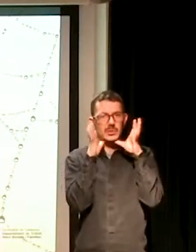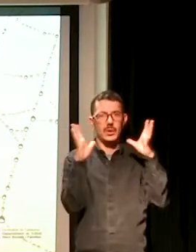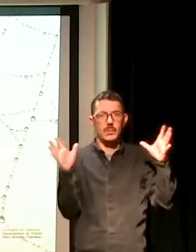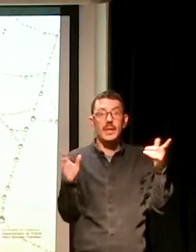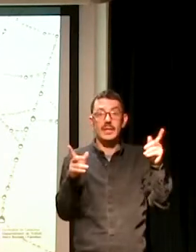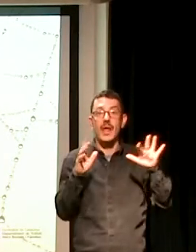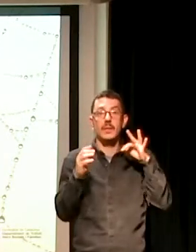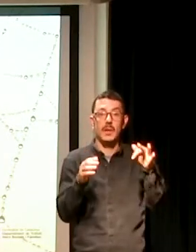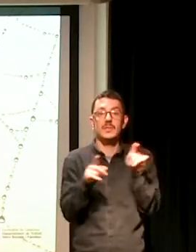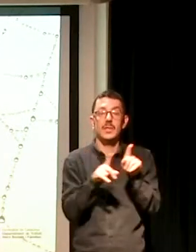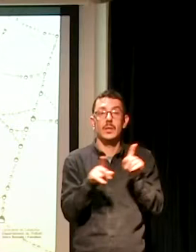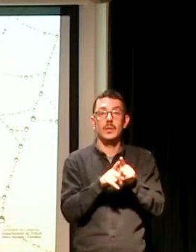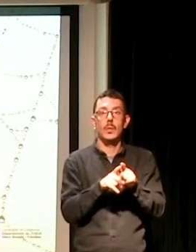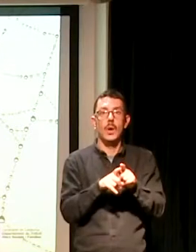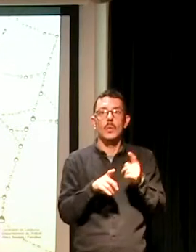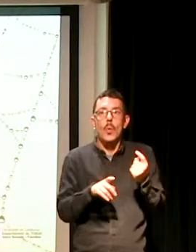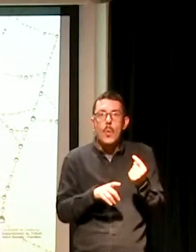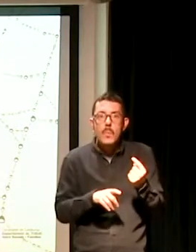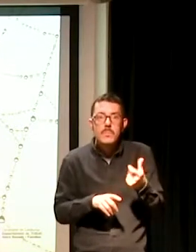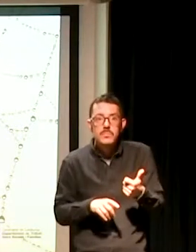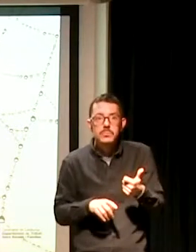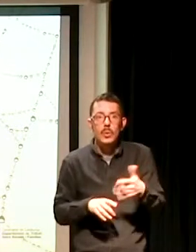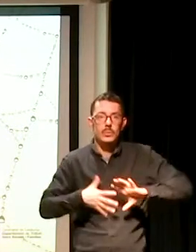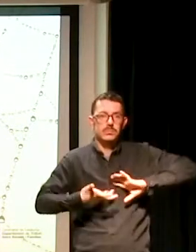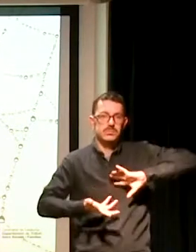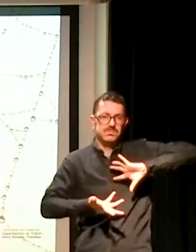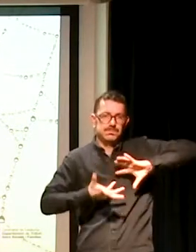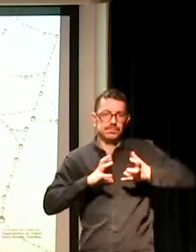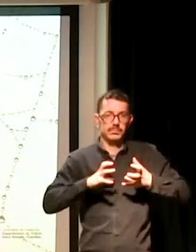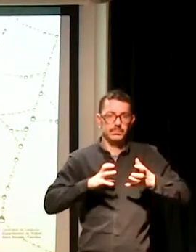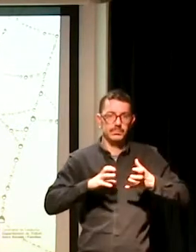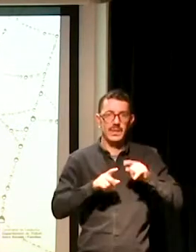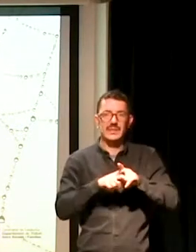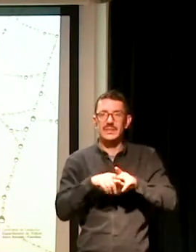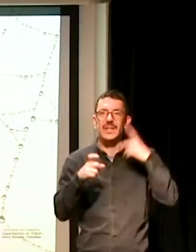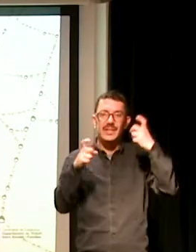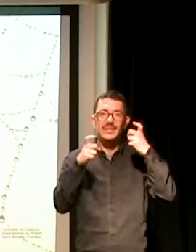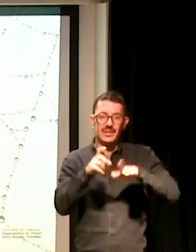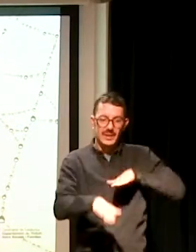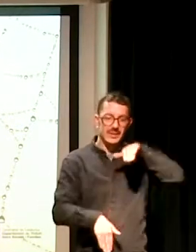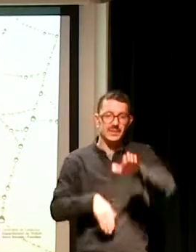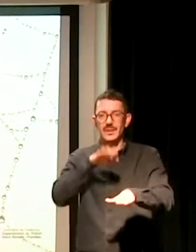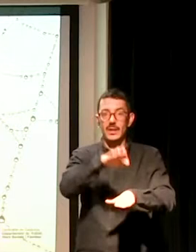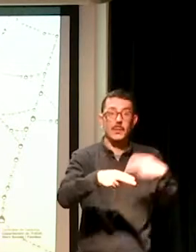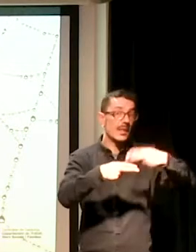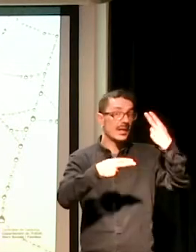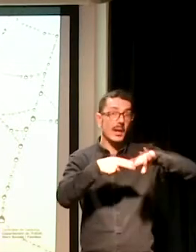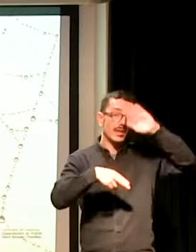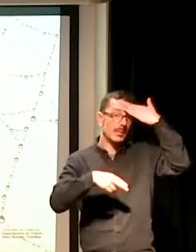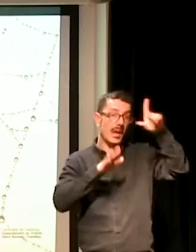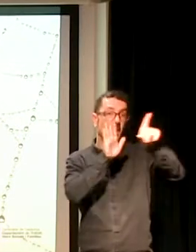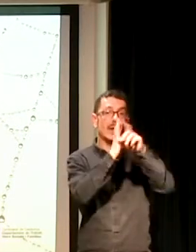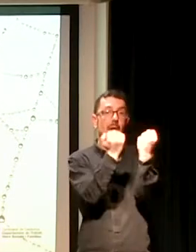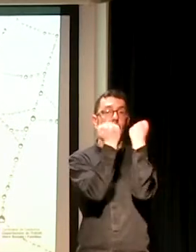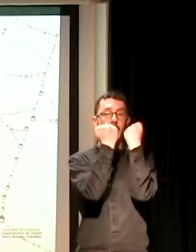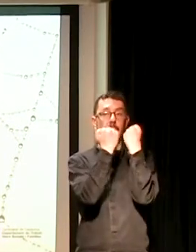de ver que está ese escalón ahí, que es la ley, que es el primer obstáculo para que estas mujeres accedan a sus